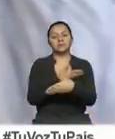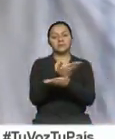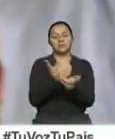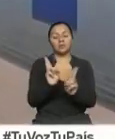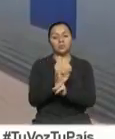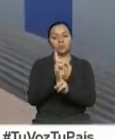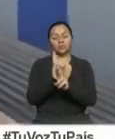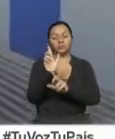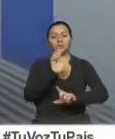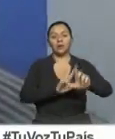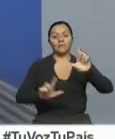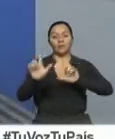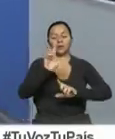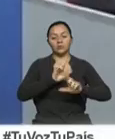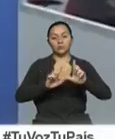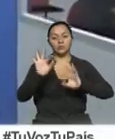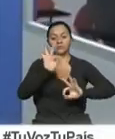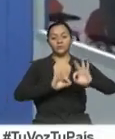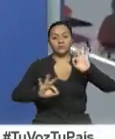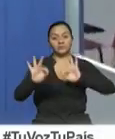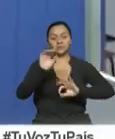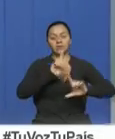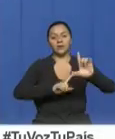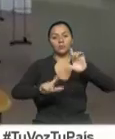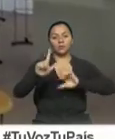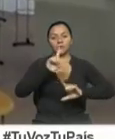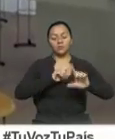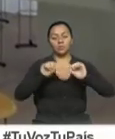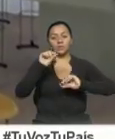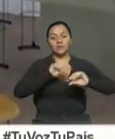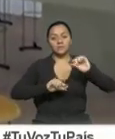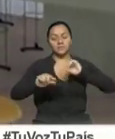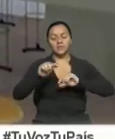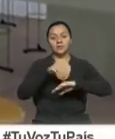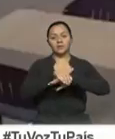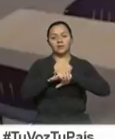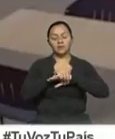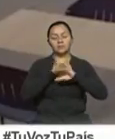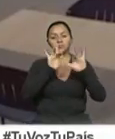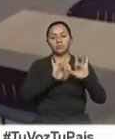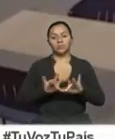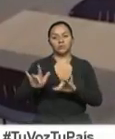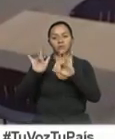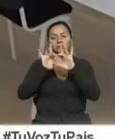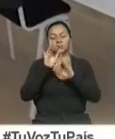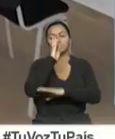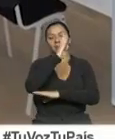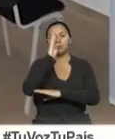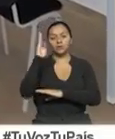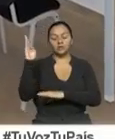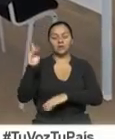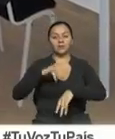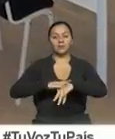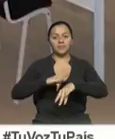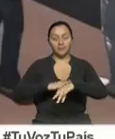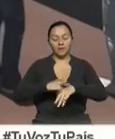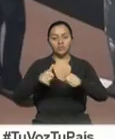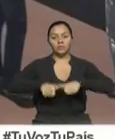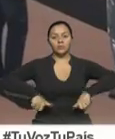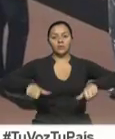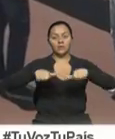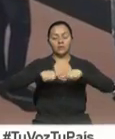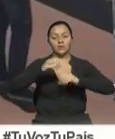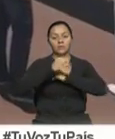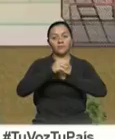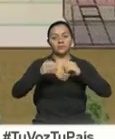múltiple, laboratorio de física, laboratorio de química, inglés, de computación, biblioteca, baterías sanitarias, área administrativa